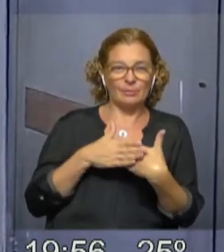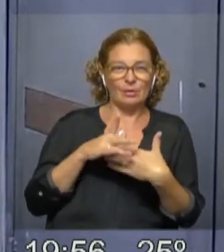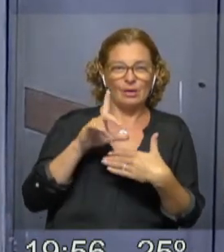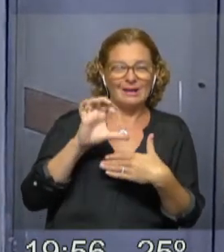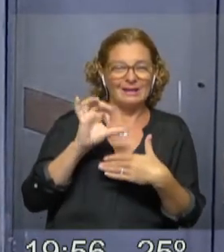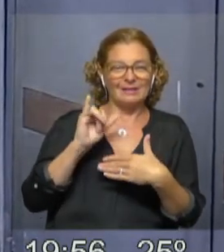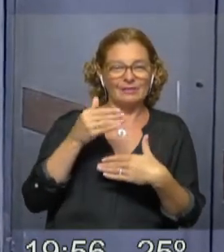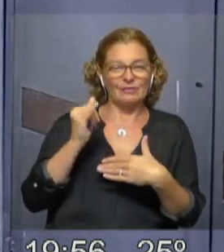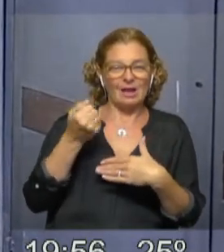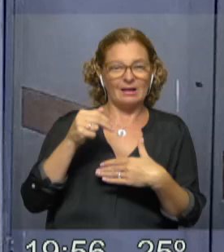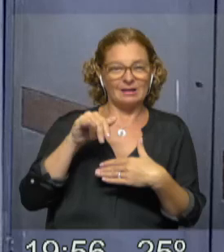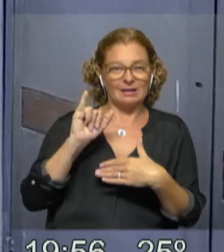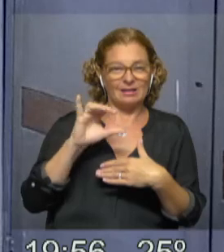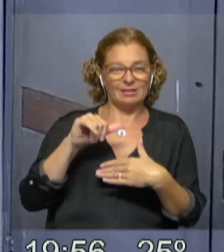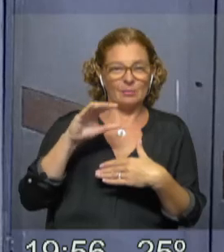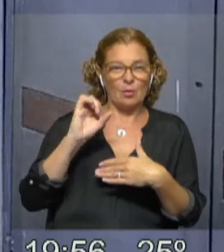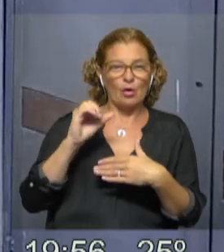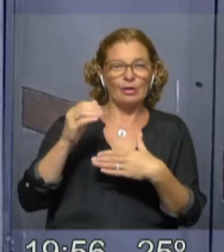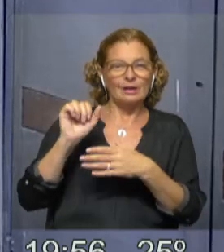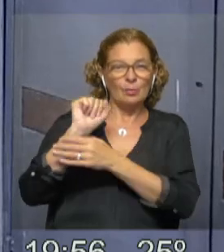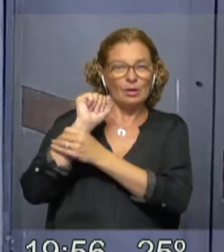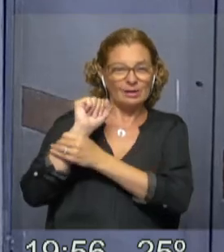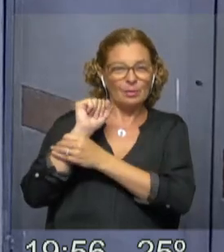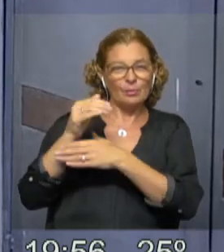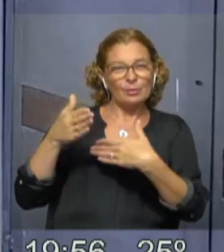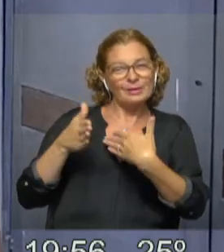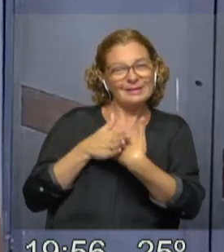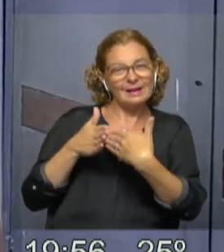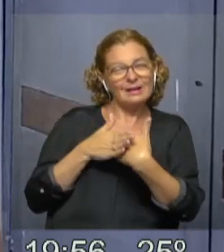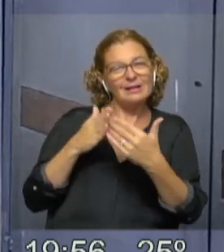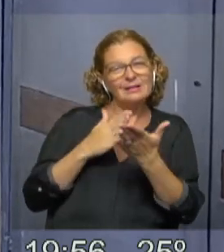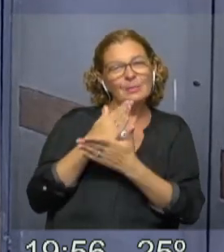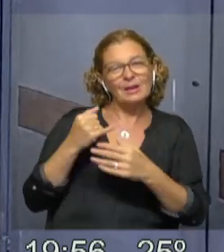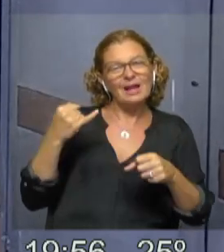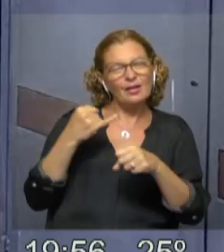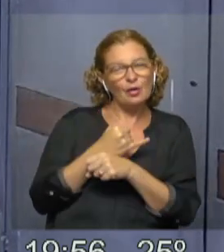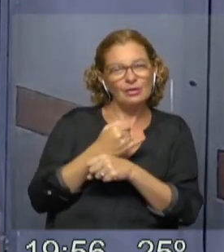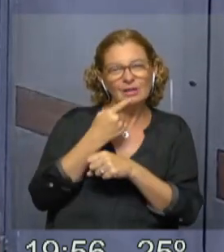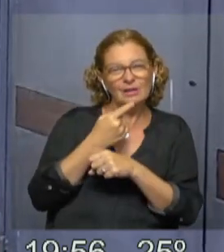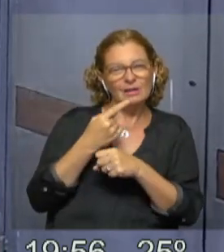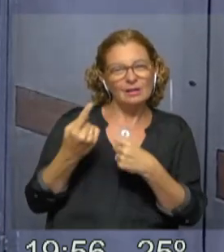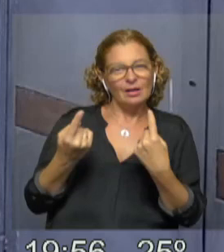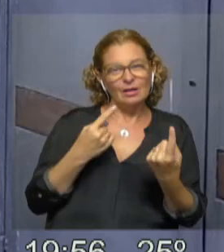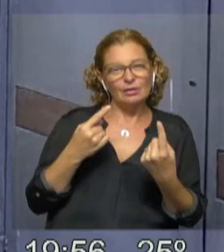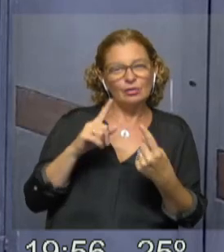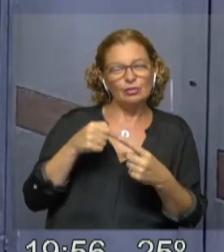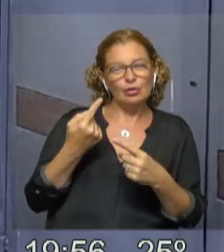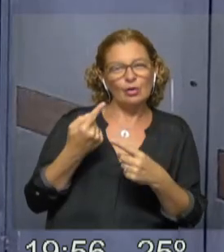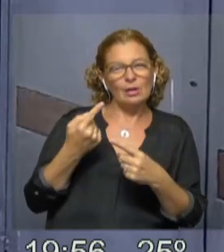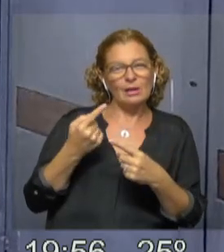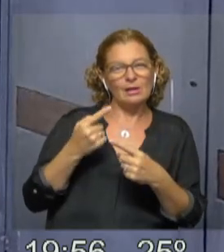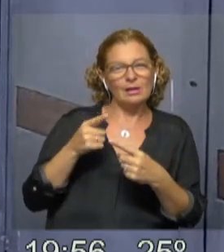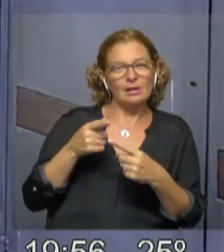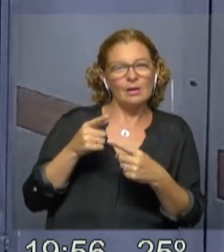lesbianismo y el feminismo. Creo que también, muy erróneamente, siempre se consideró que todas las feministas eran tortas, cuando no,